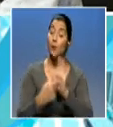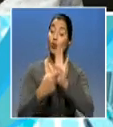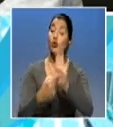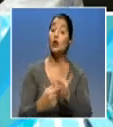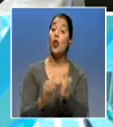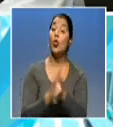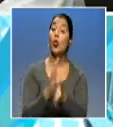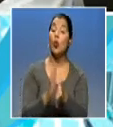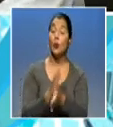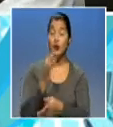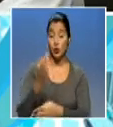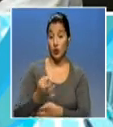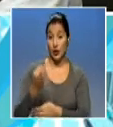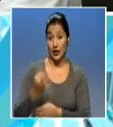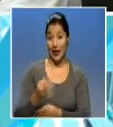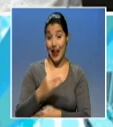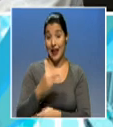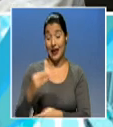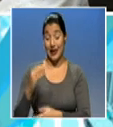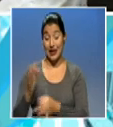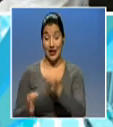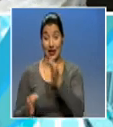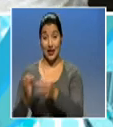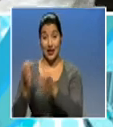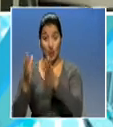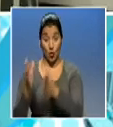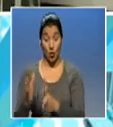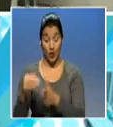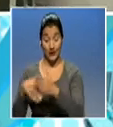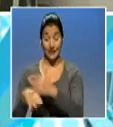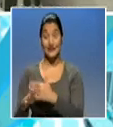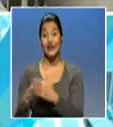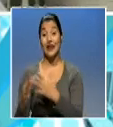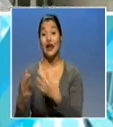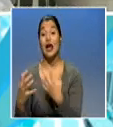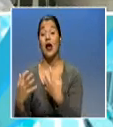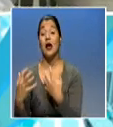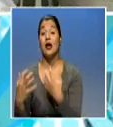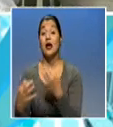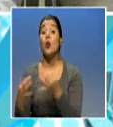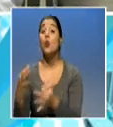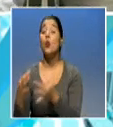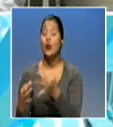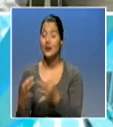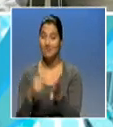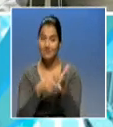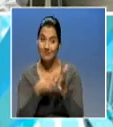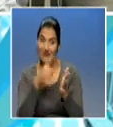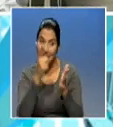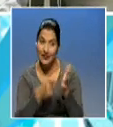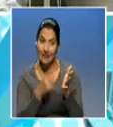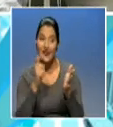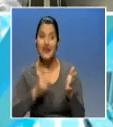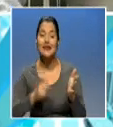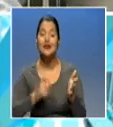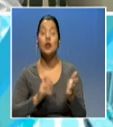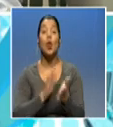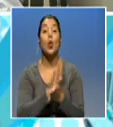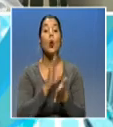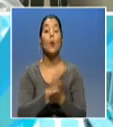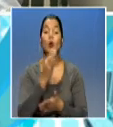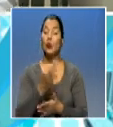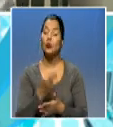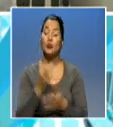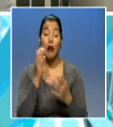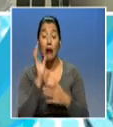original y pese a que el señor juez en la audiencia de apelación exigió que fuera presentado el documento original, este no